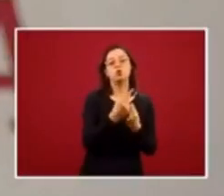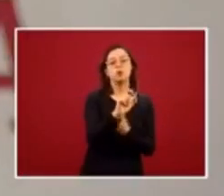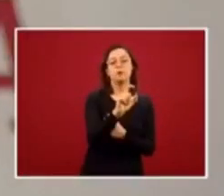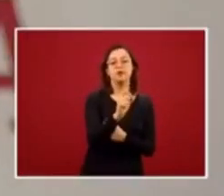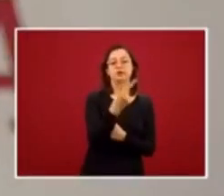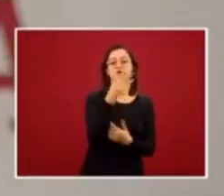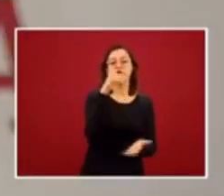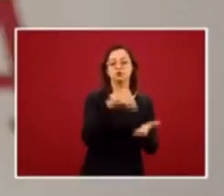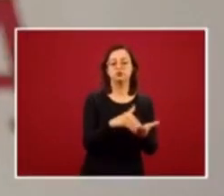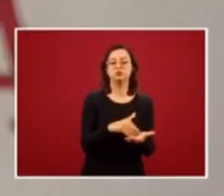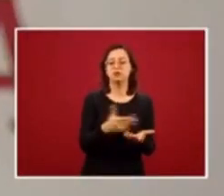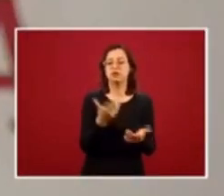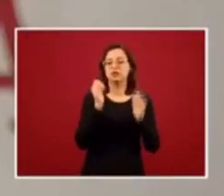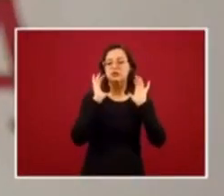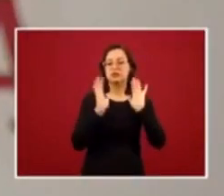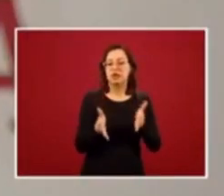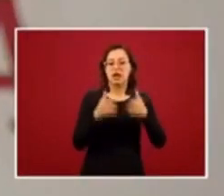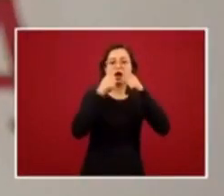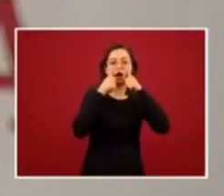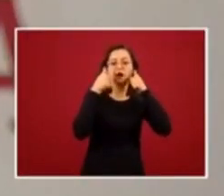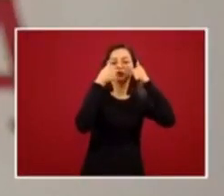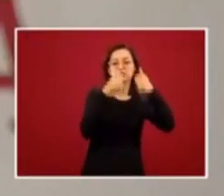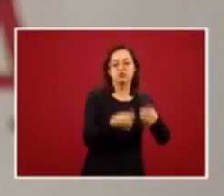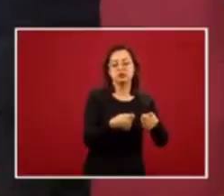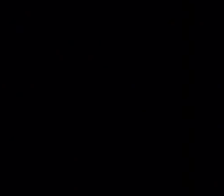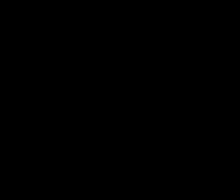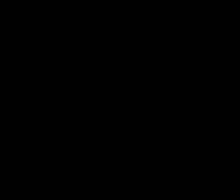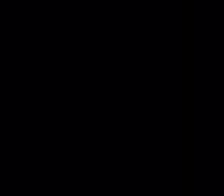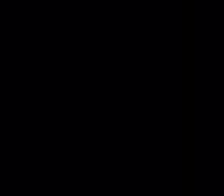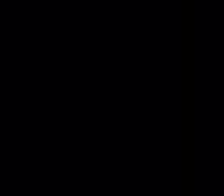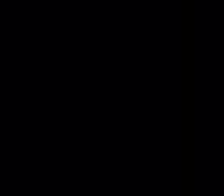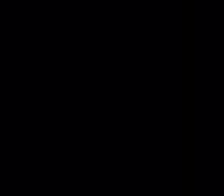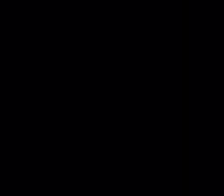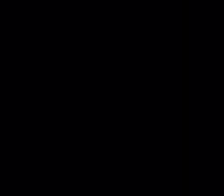cáncer de mama que atienden en los hospitales públicos